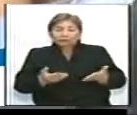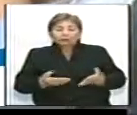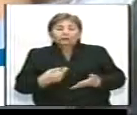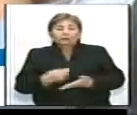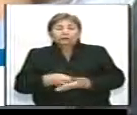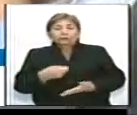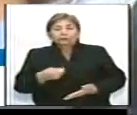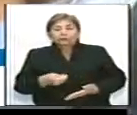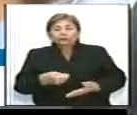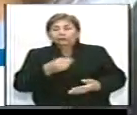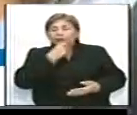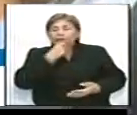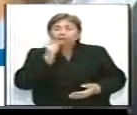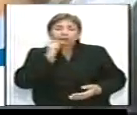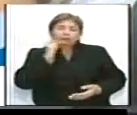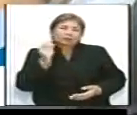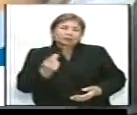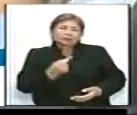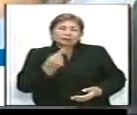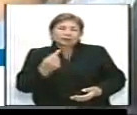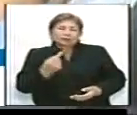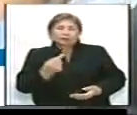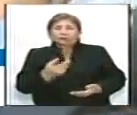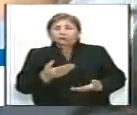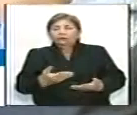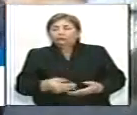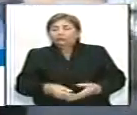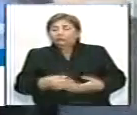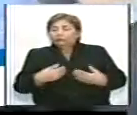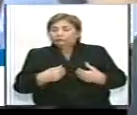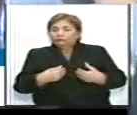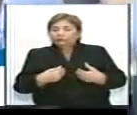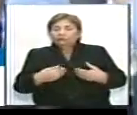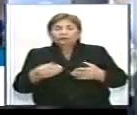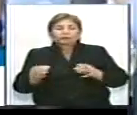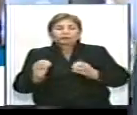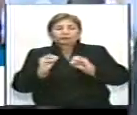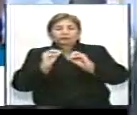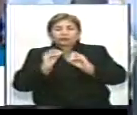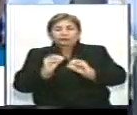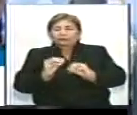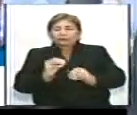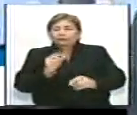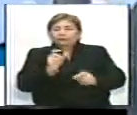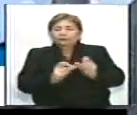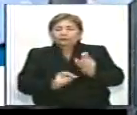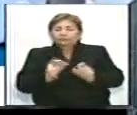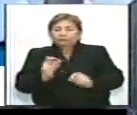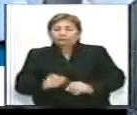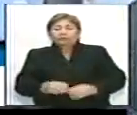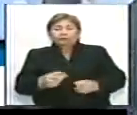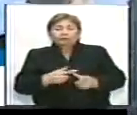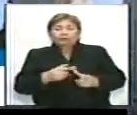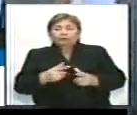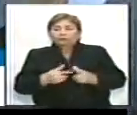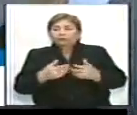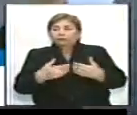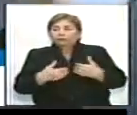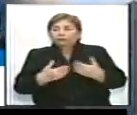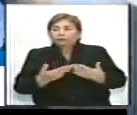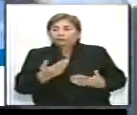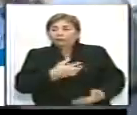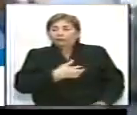inversión privada. Y no solamente se afecta a la inversión privada, también se está viendo perjudicada la inversión pública. Entonces, señor